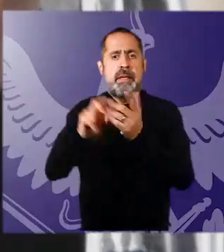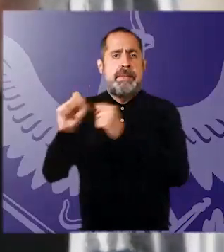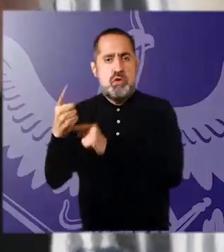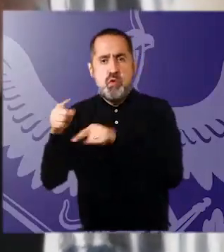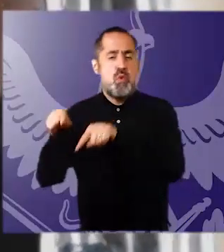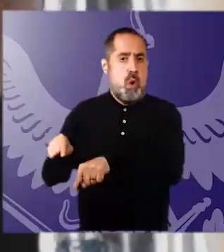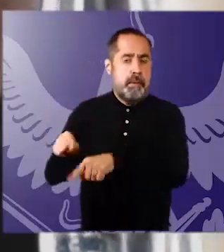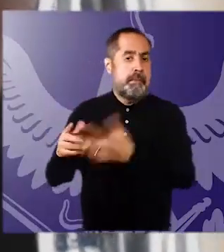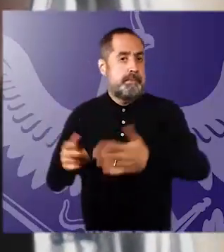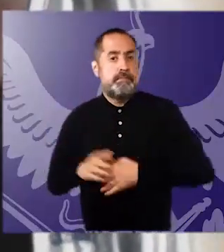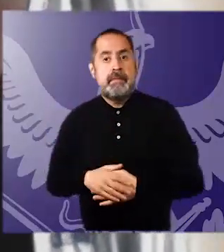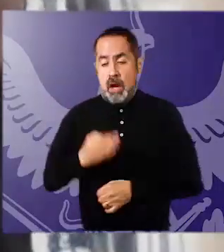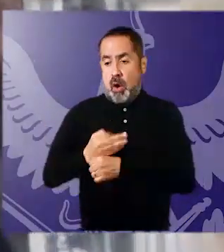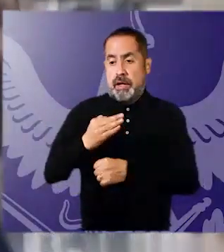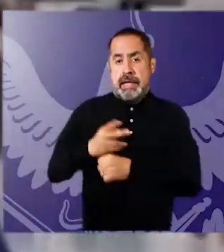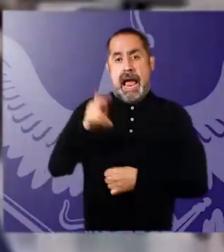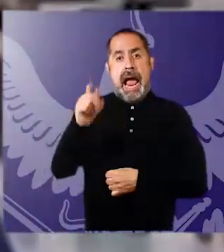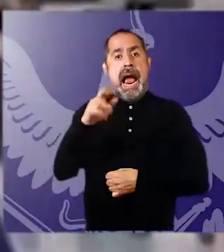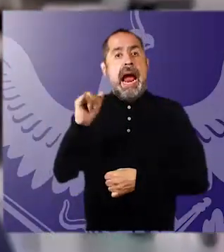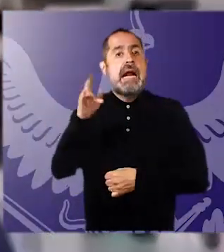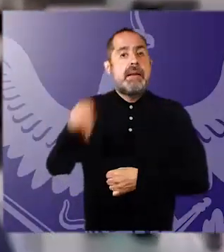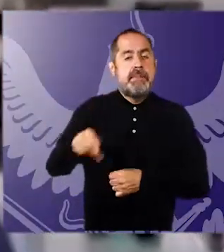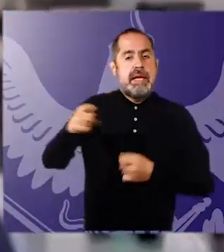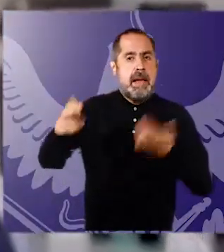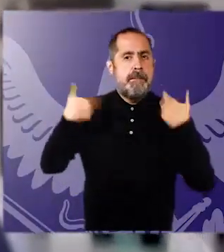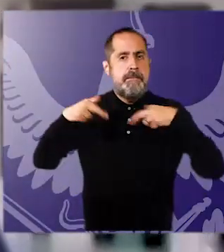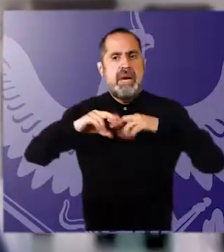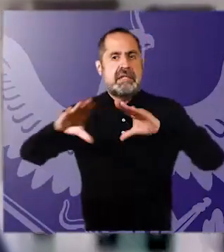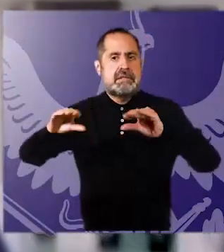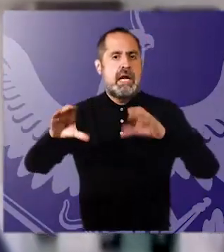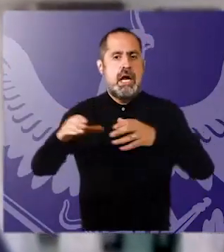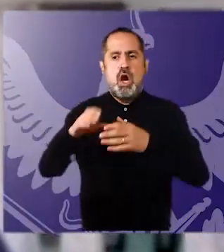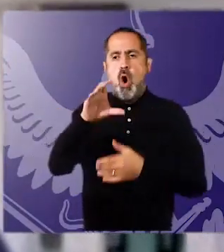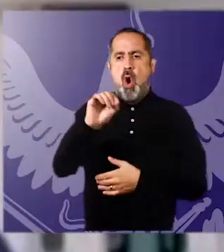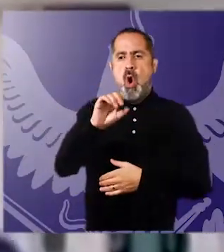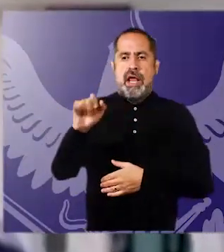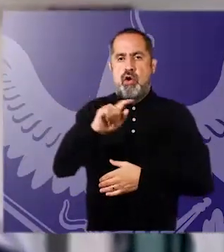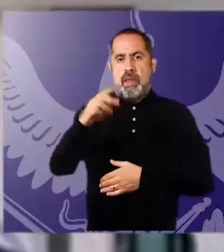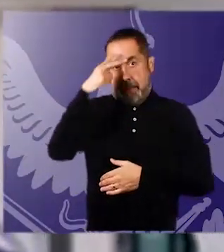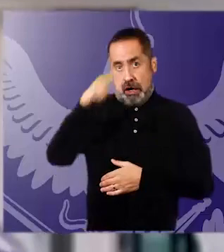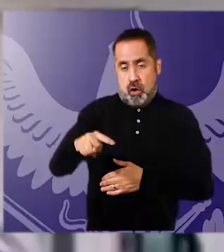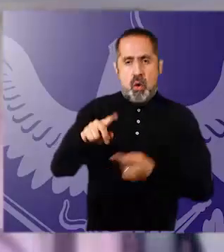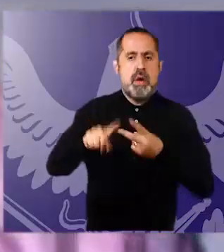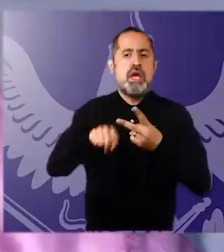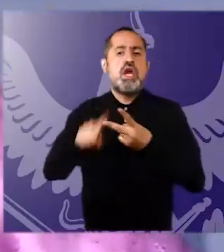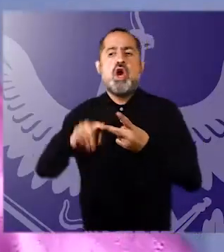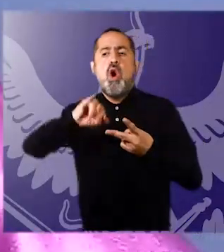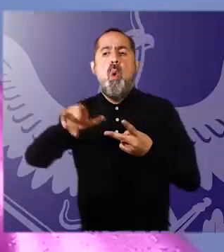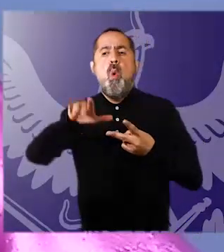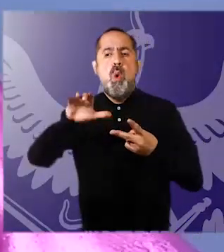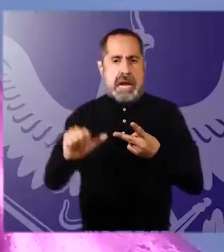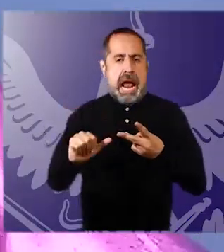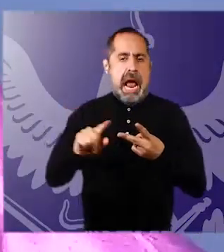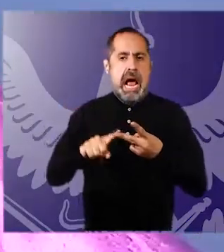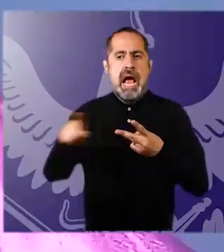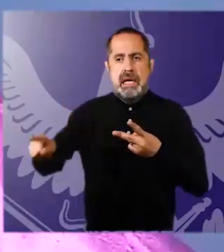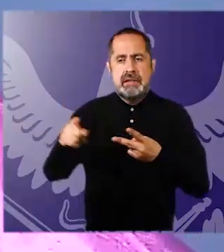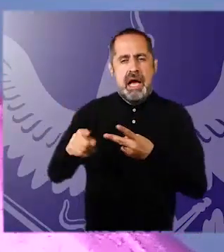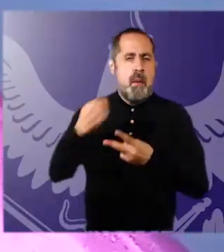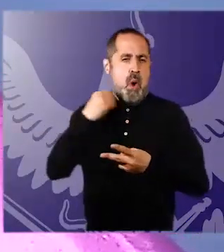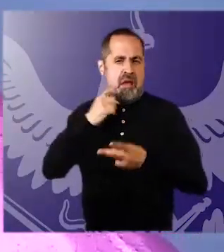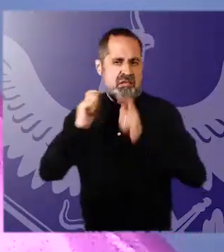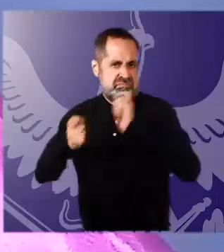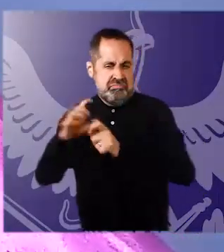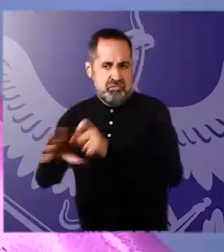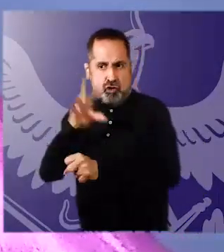2021. En esta ocasión, Karin Tinat, profesora investigadora del Colegio de México, y Julia Escalante, abogada especialista en